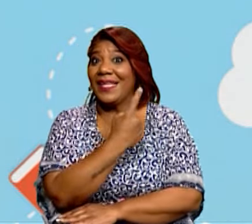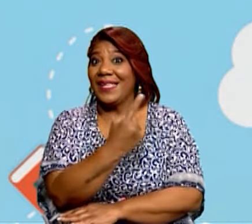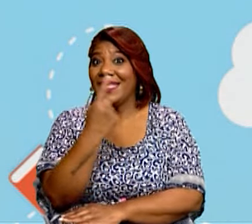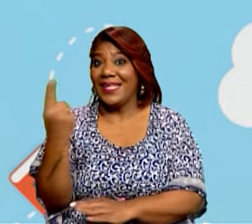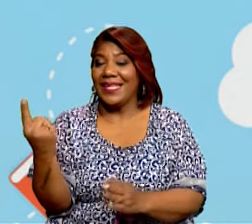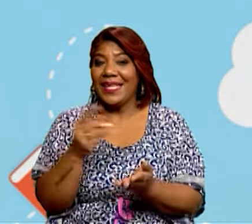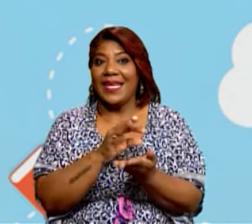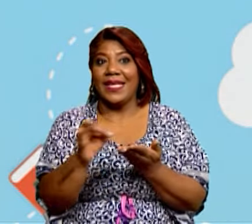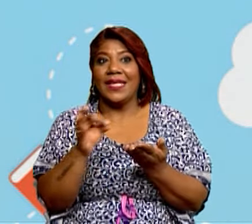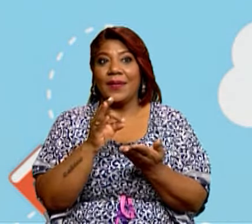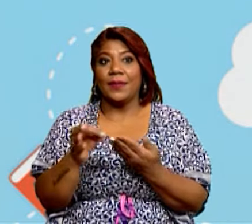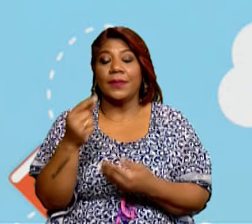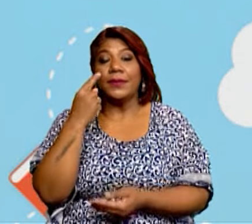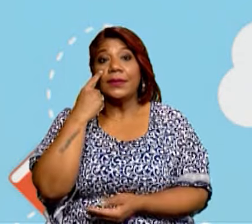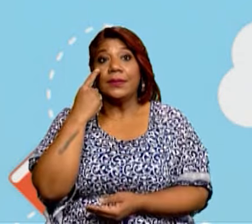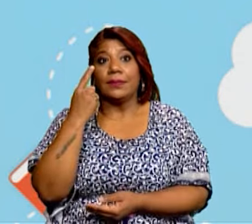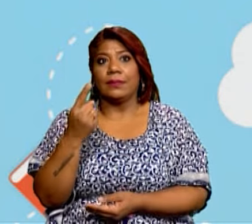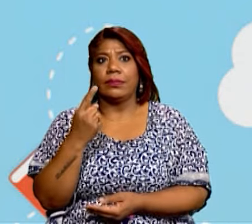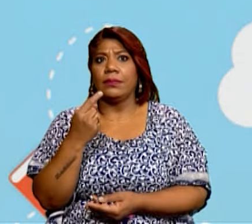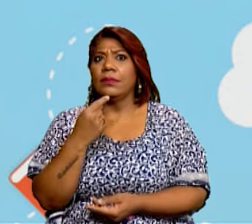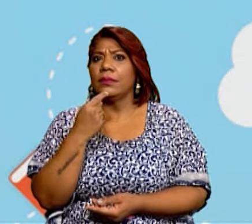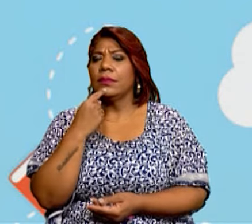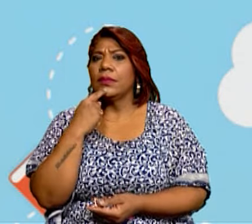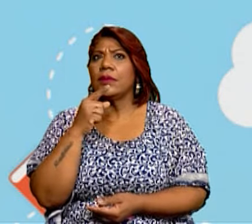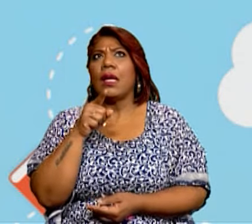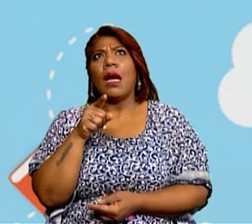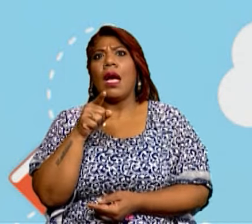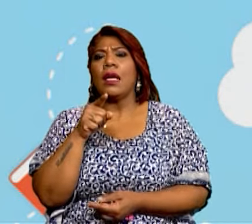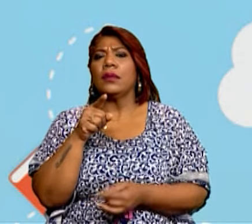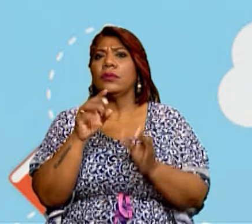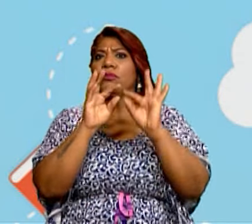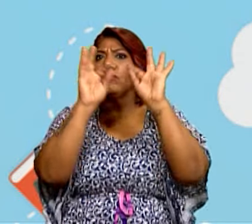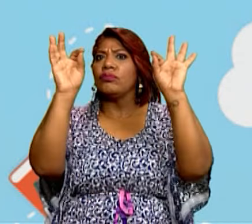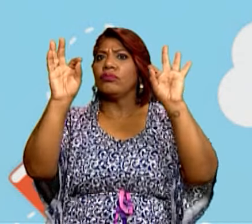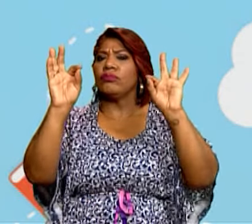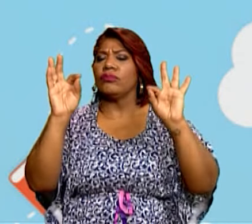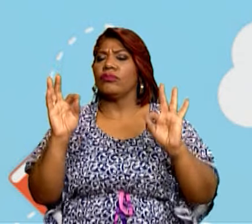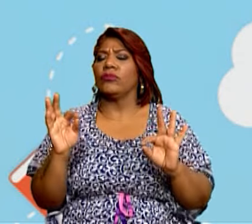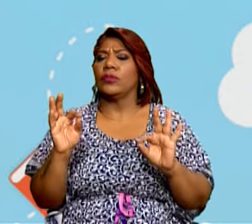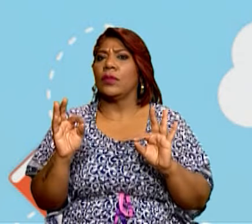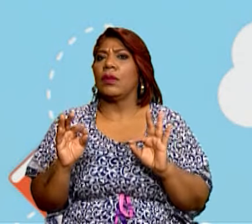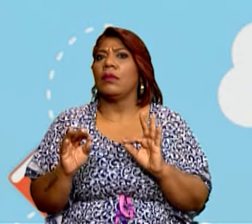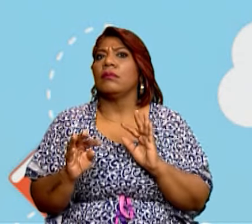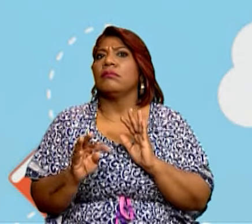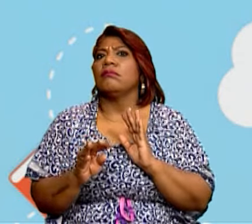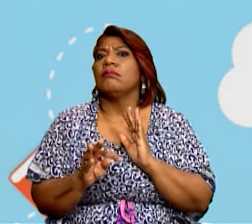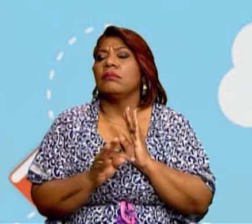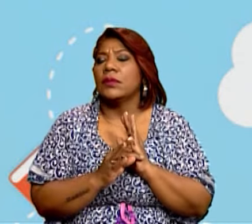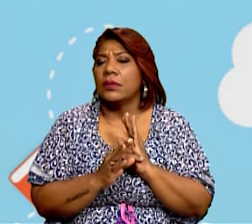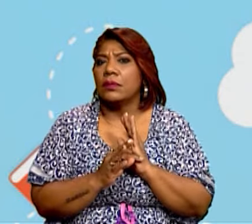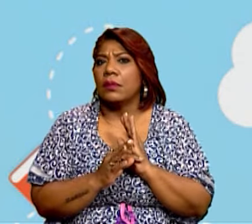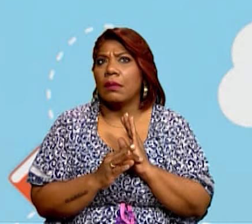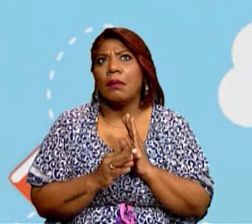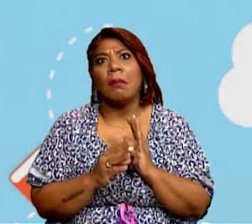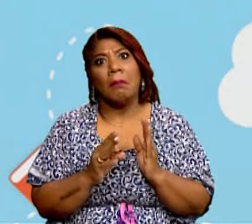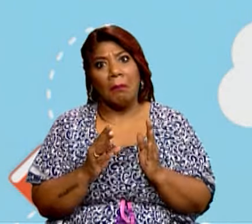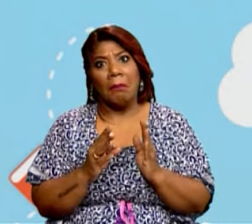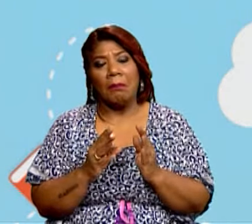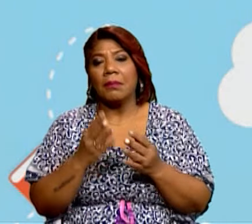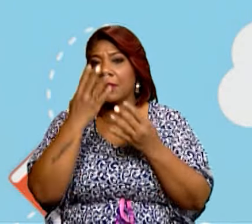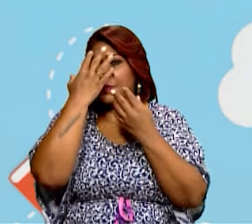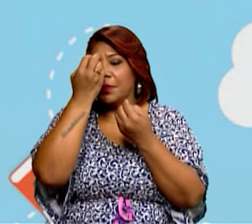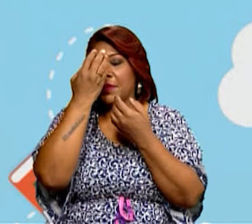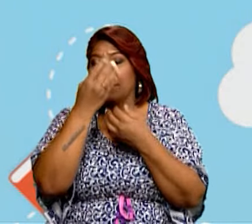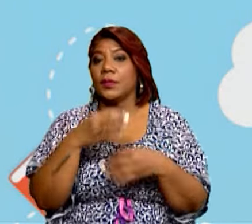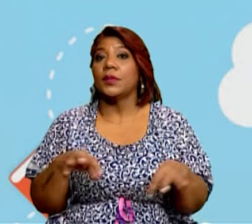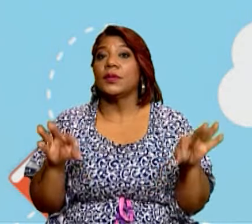Esta es una ficha técnica. ¿Y qué significa hacer una ficha técnica? Una ficha técnica vas a poner unos datos importantes sobre